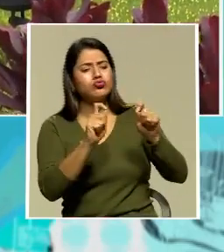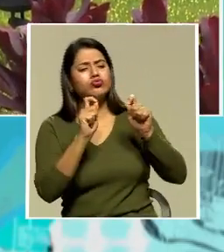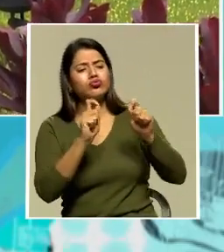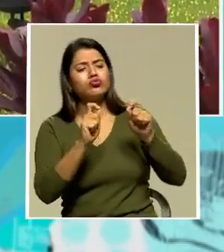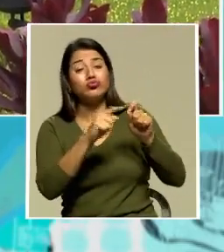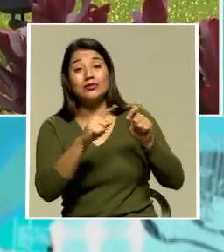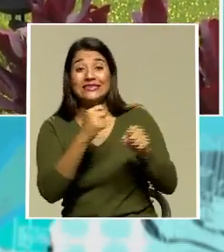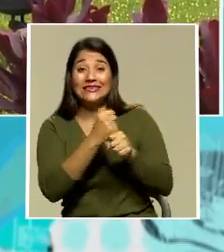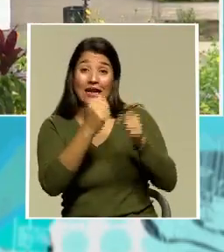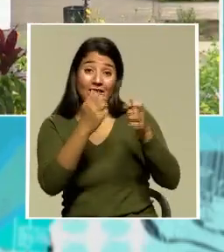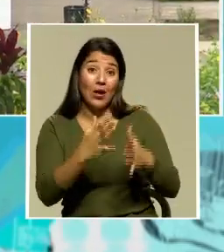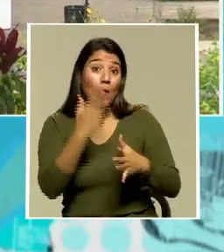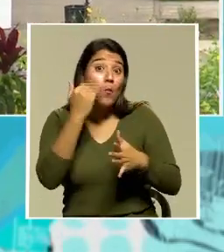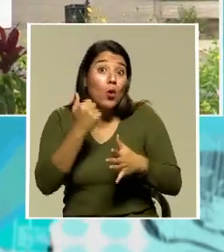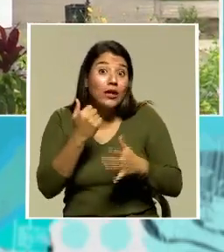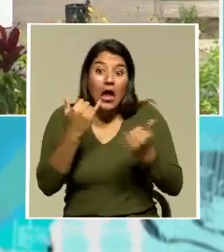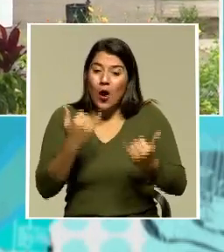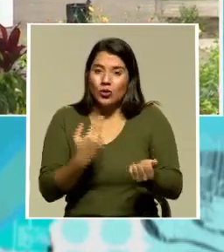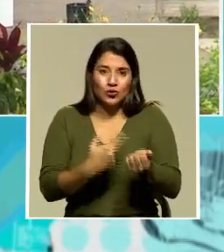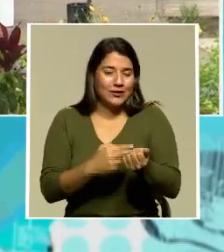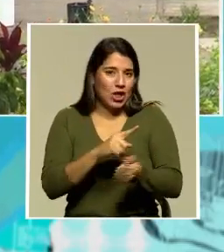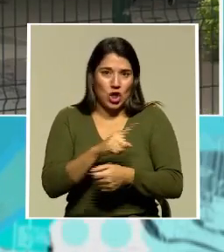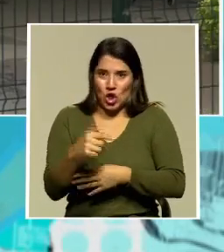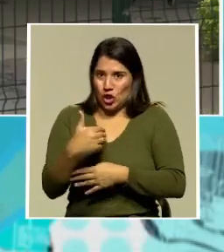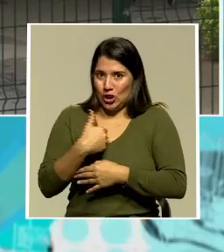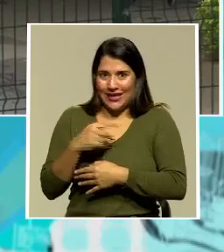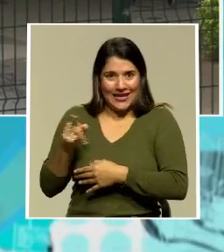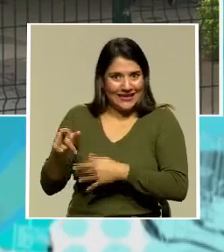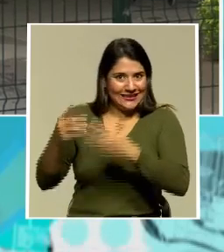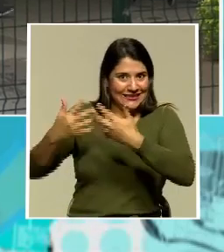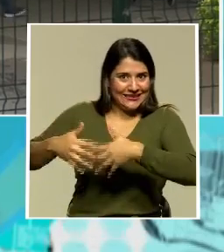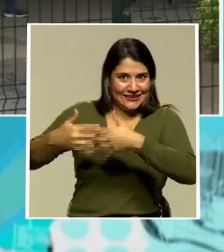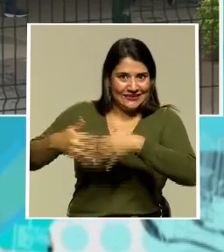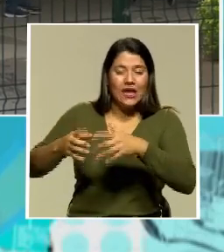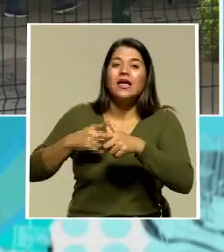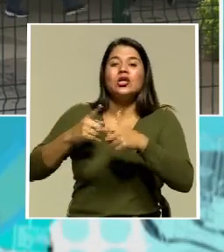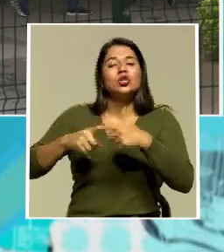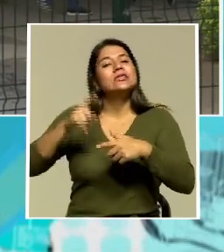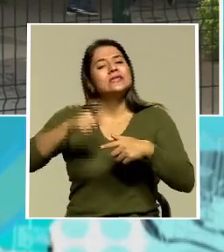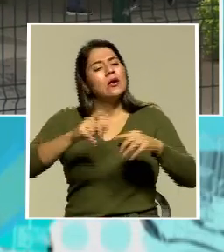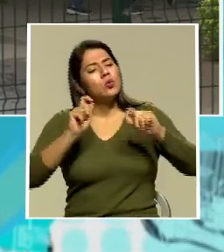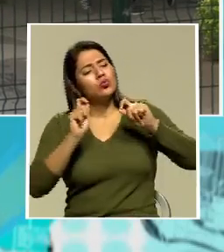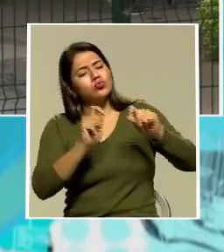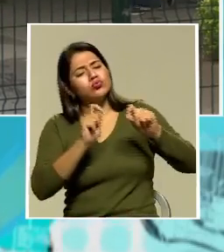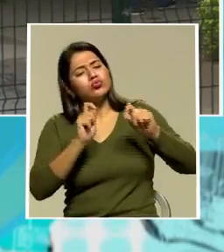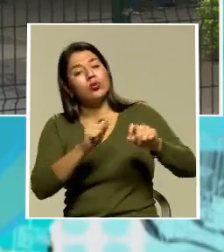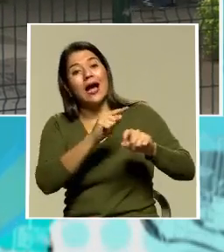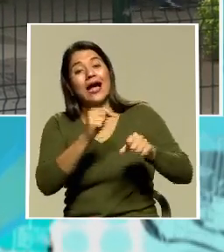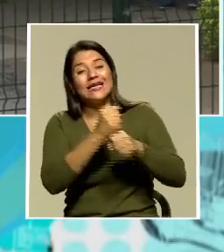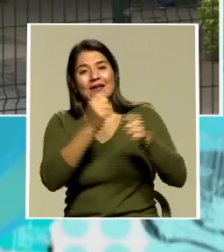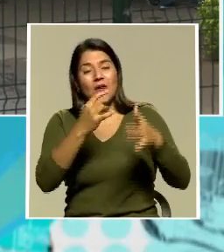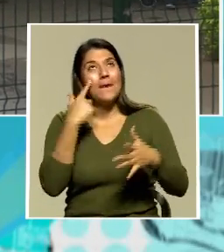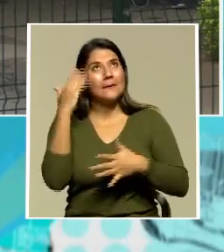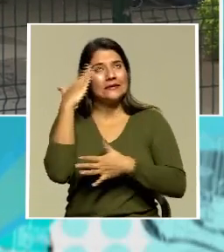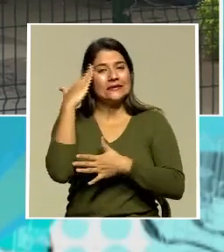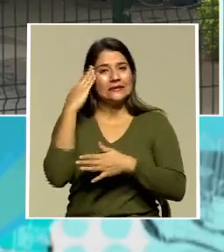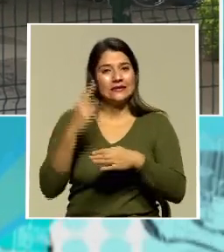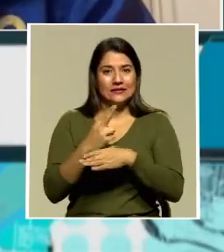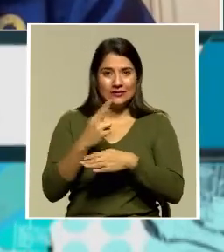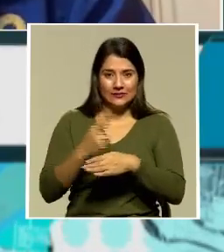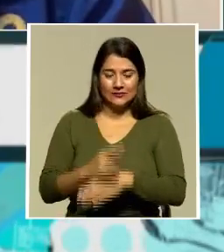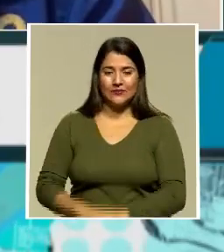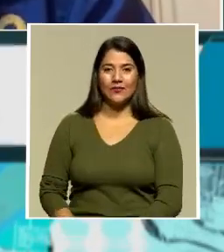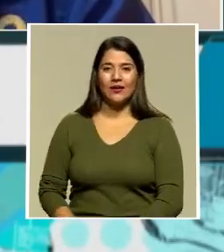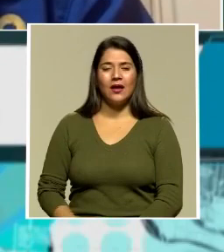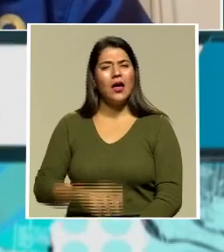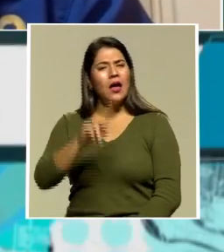equipo para hacer cateterismos cardíacos y necesitamos pues capacitar a nuestro personal en centros donde sí disponen de estas unidades.